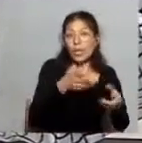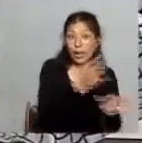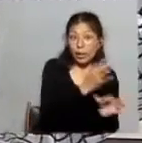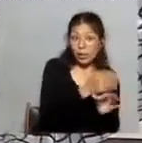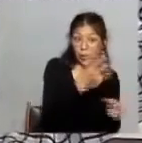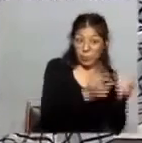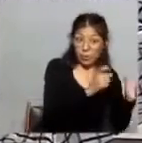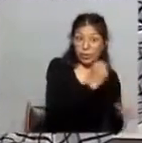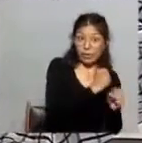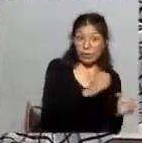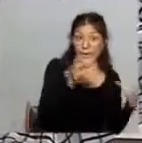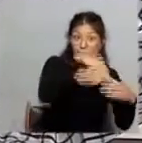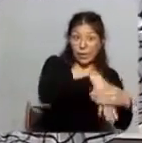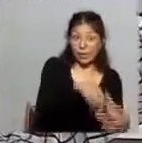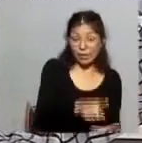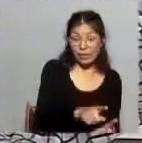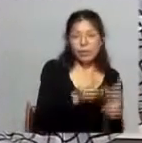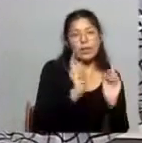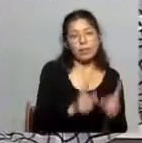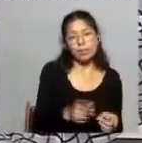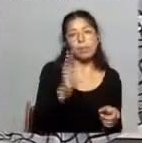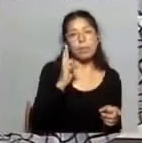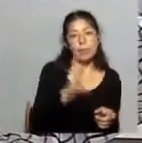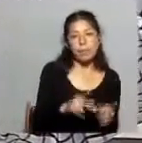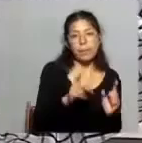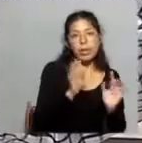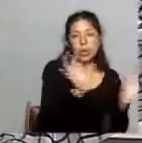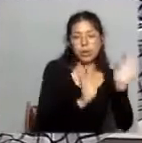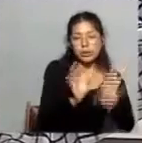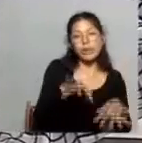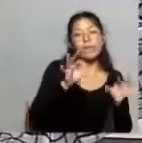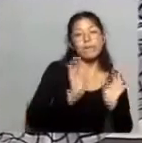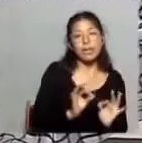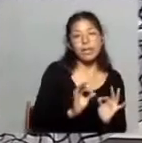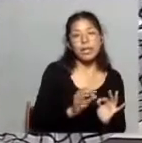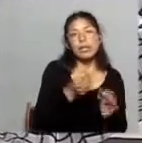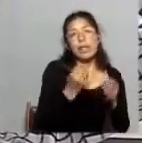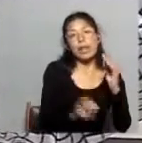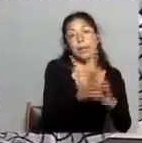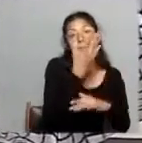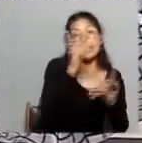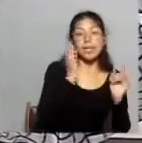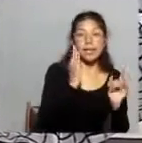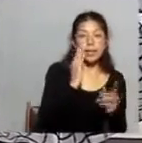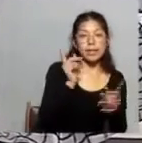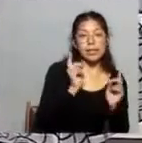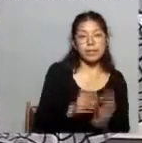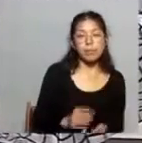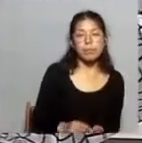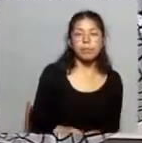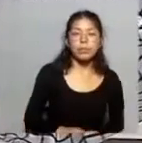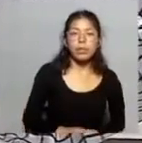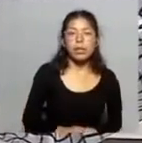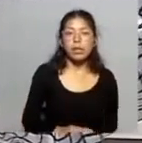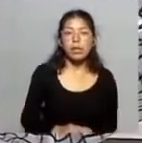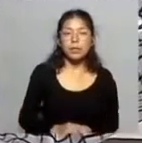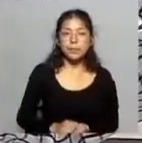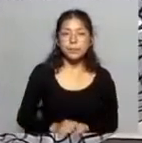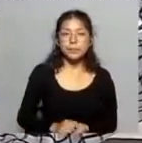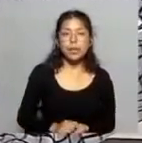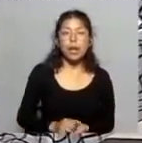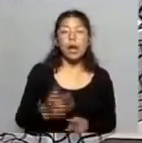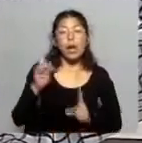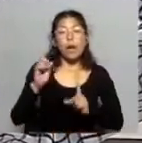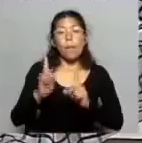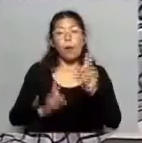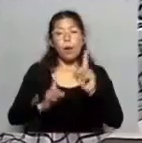parte del turno tarde eh son pocas las escuelas que tienen alguna dificultad con eh con la parte de